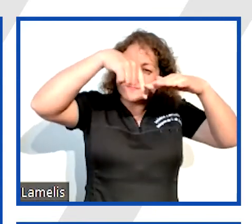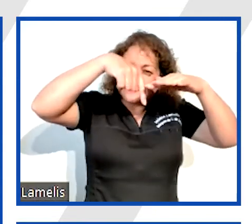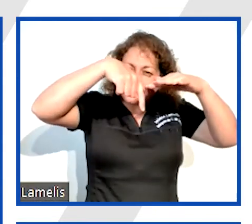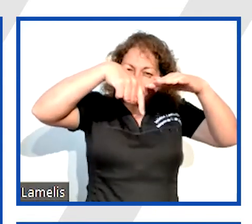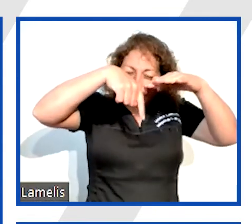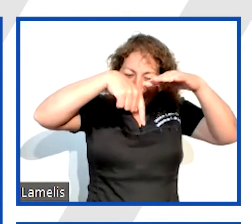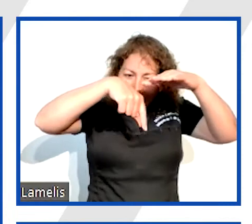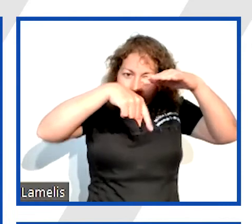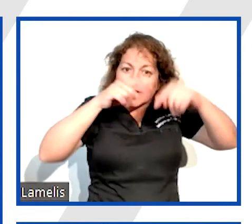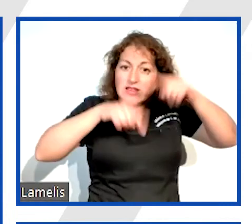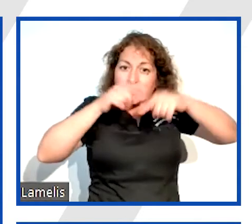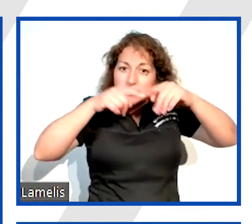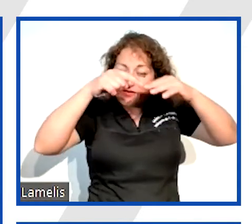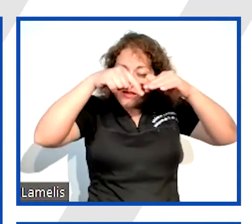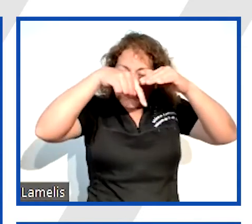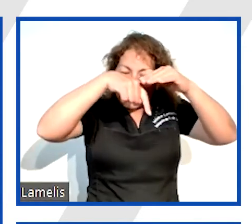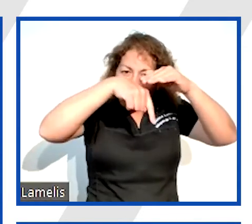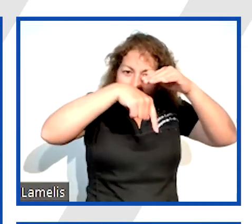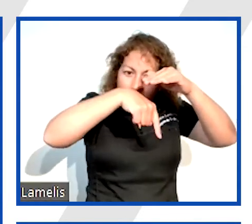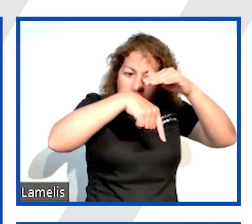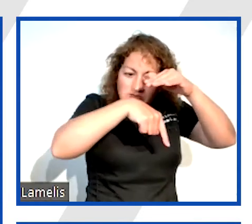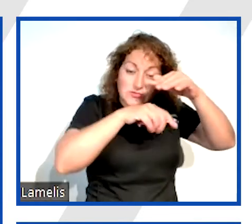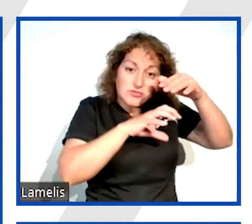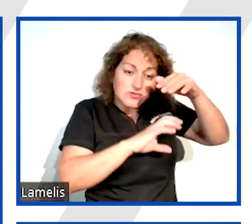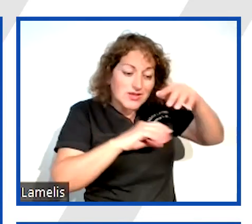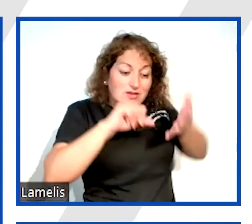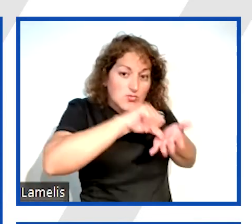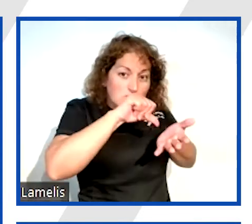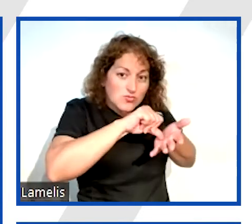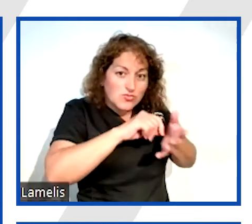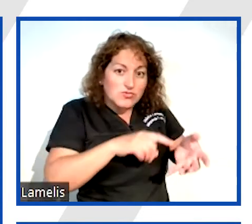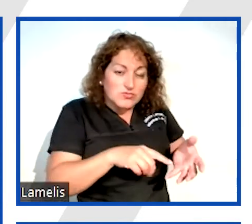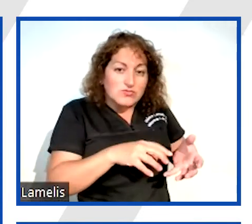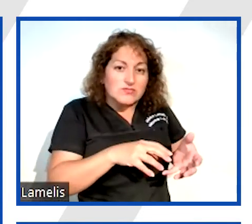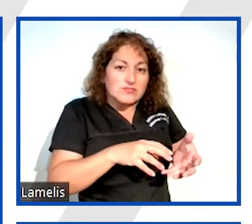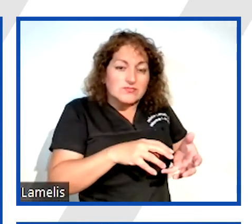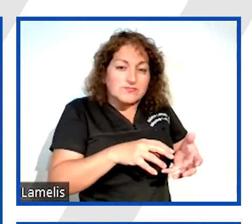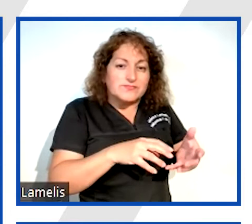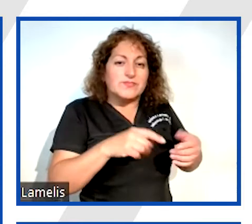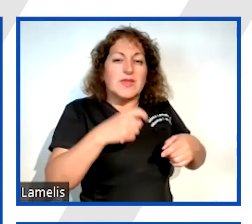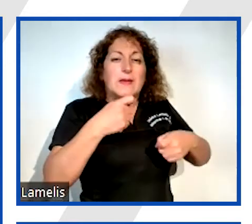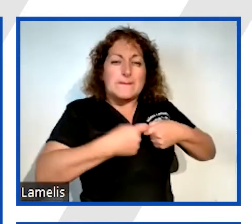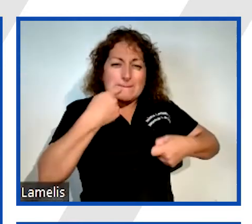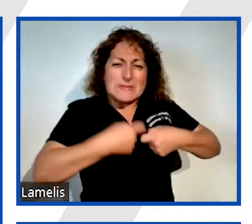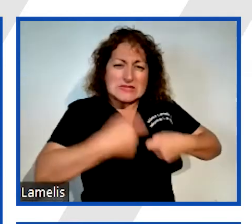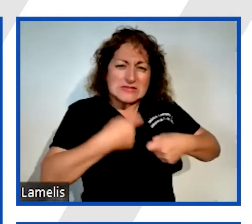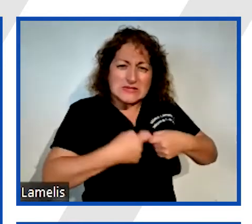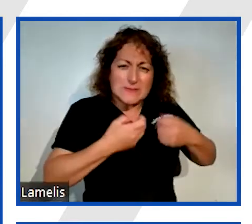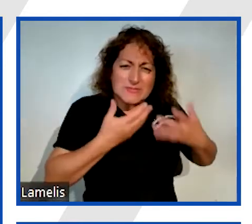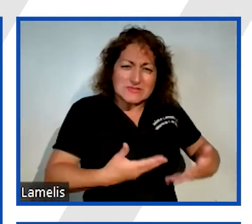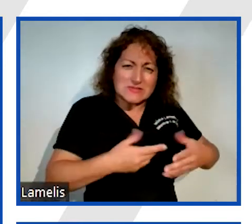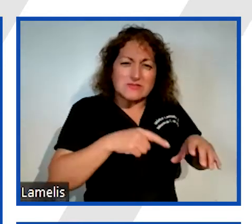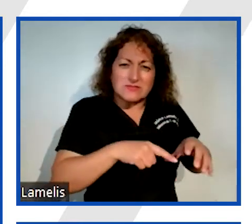adentro del núcleo de la tierra y ahí empezaron a juntarse todos los metales pesados y eso es lo que finalmente provocó